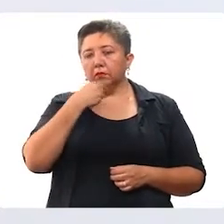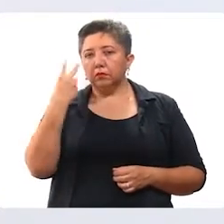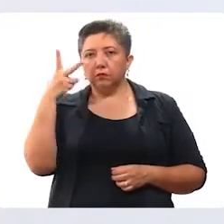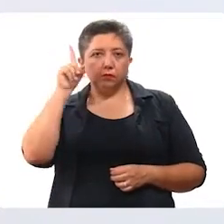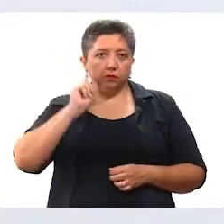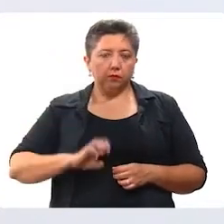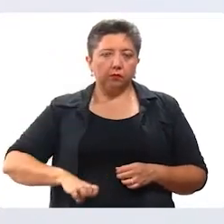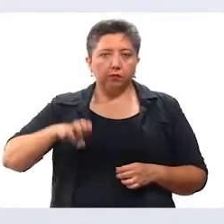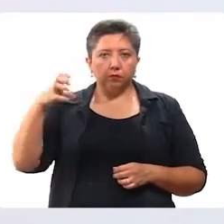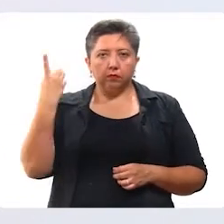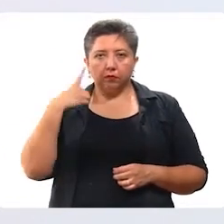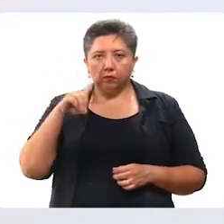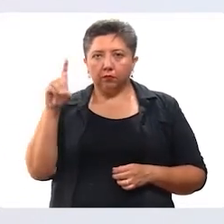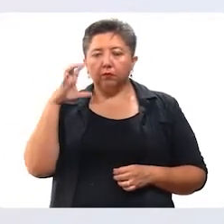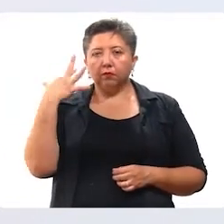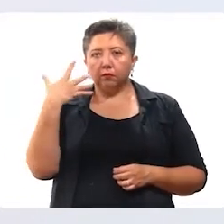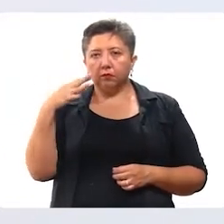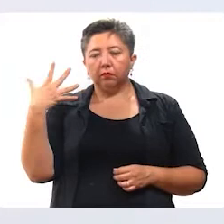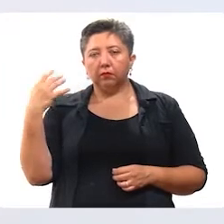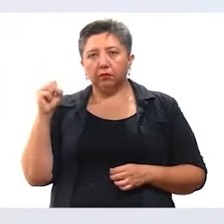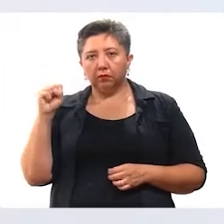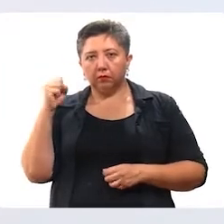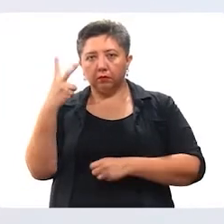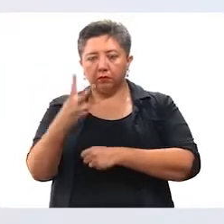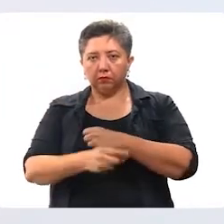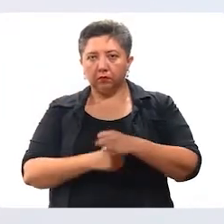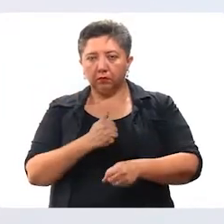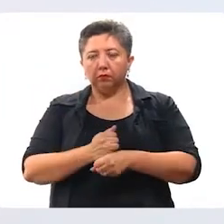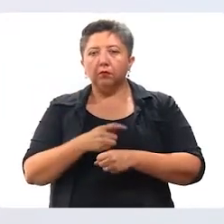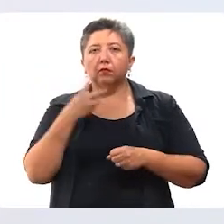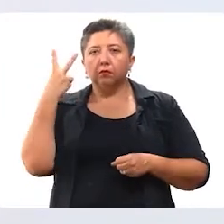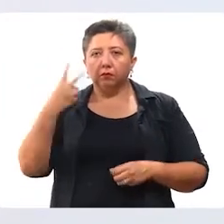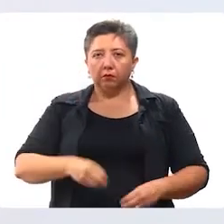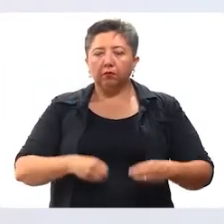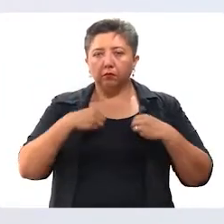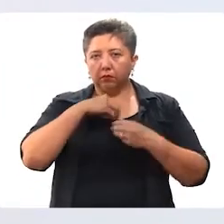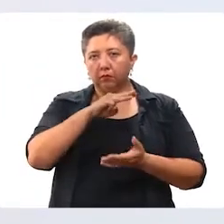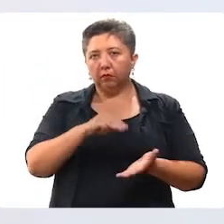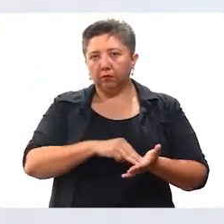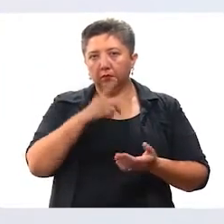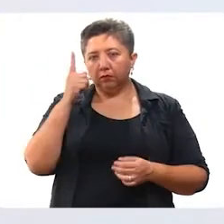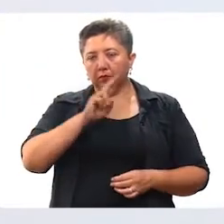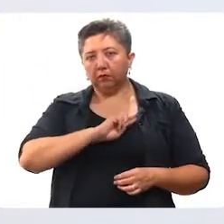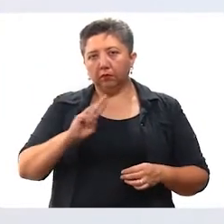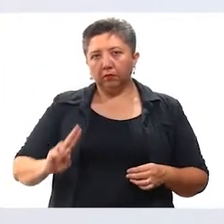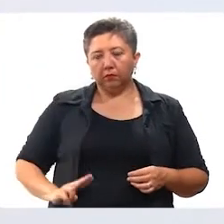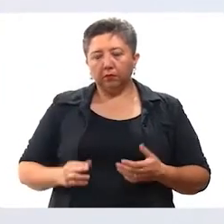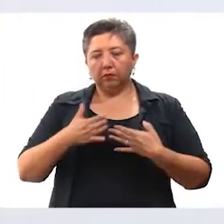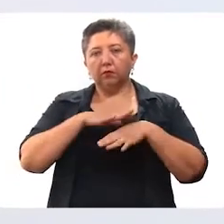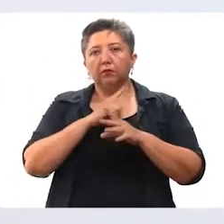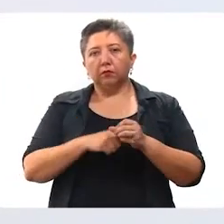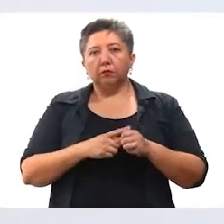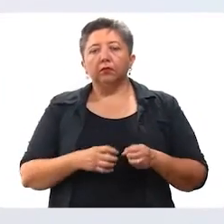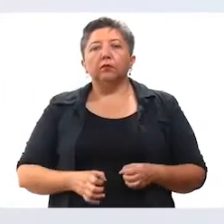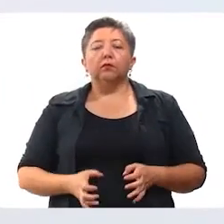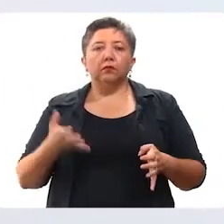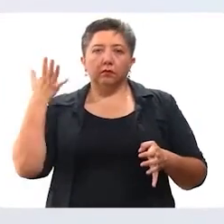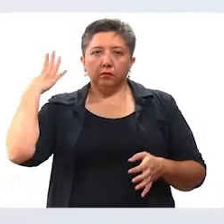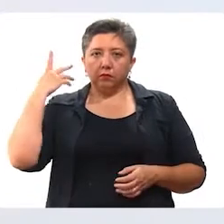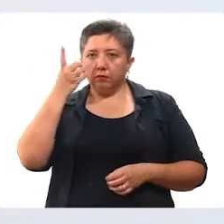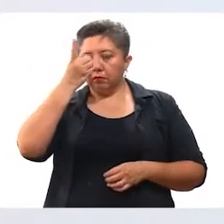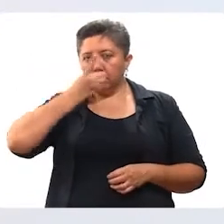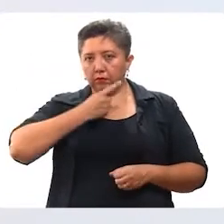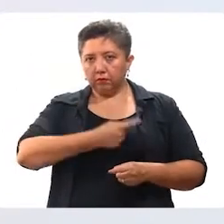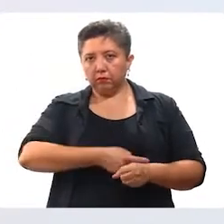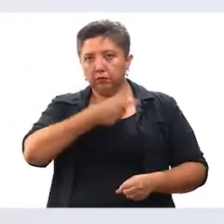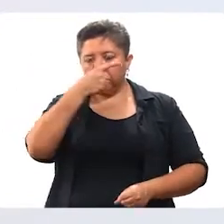2 mujeres de un rango de edad de 50 a 62 años. 2 residían en Mérida y 1 en Umán. Entre sus principales enfermedades se encontraban